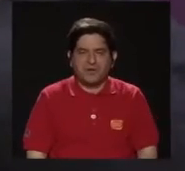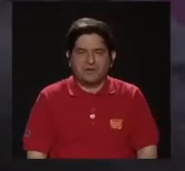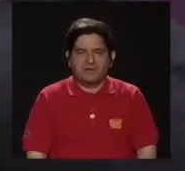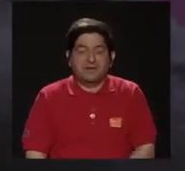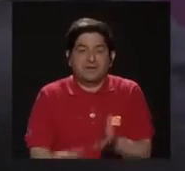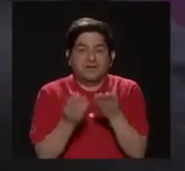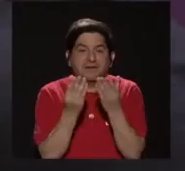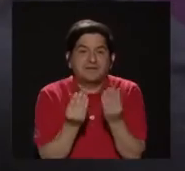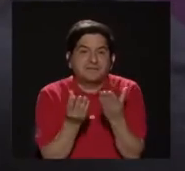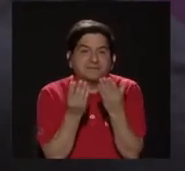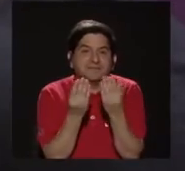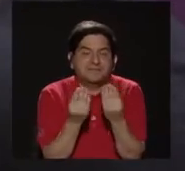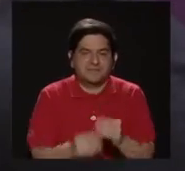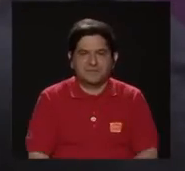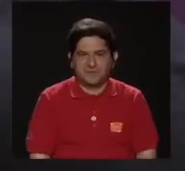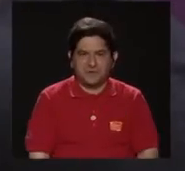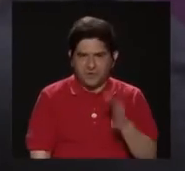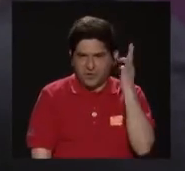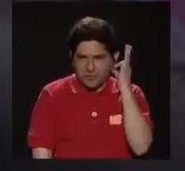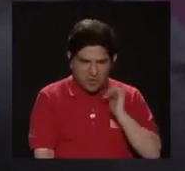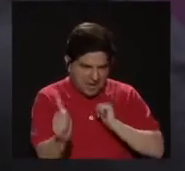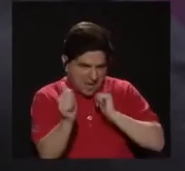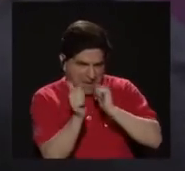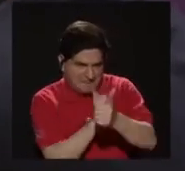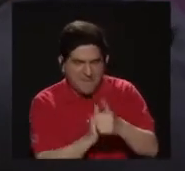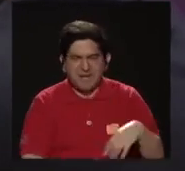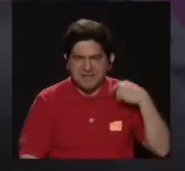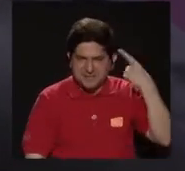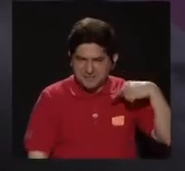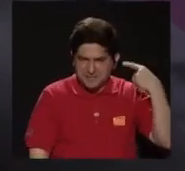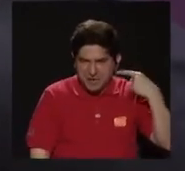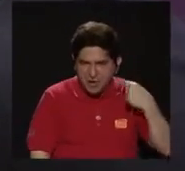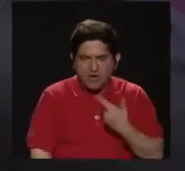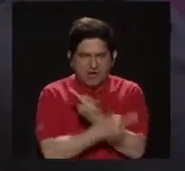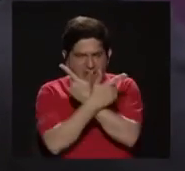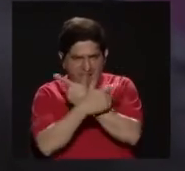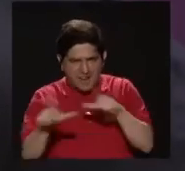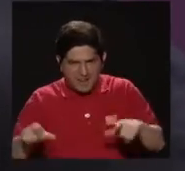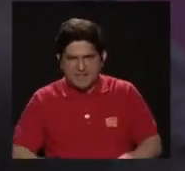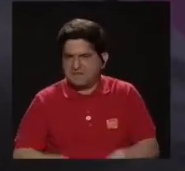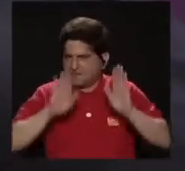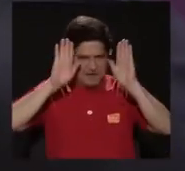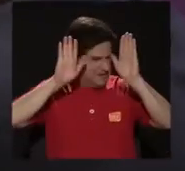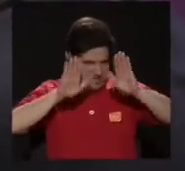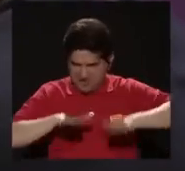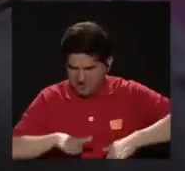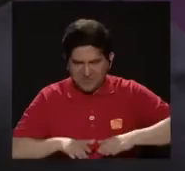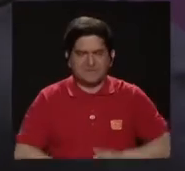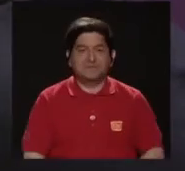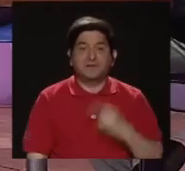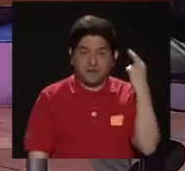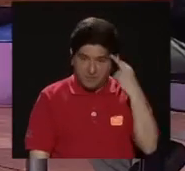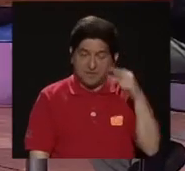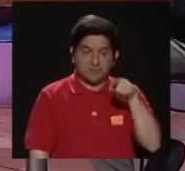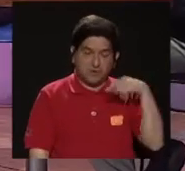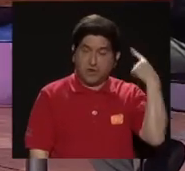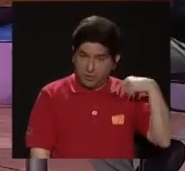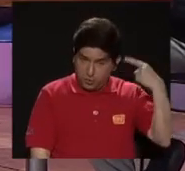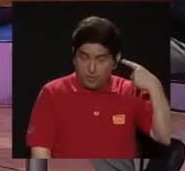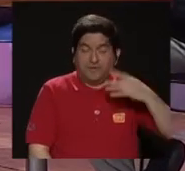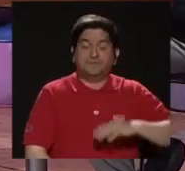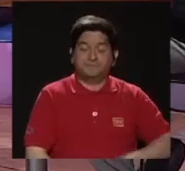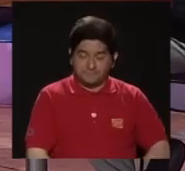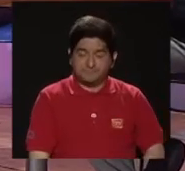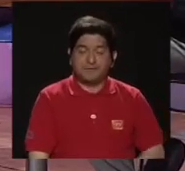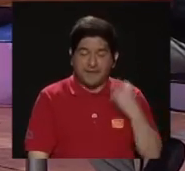a, ¿verdad? La mujer transgresora, loca, libre. Y desobediente. Desobediente. ¿No? Y por eso es loca. Sí, por